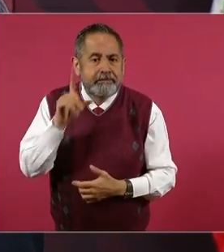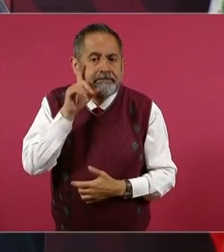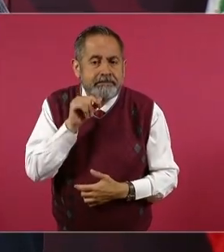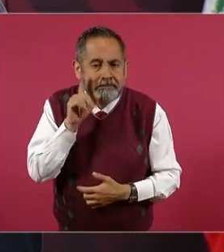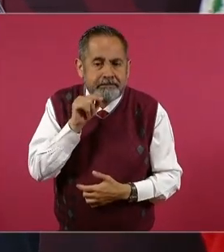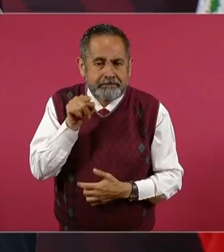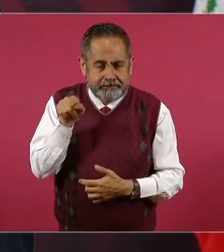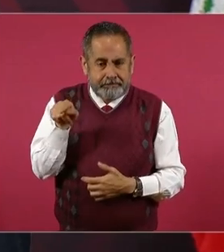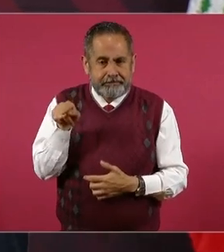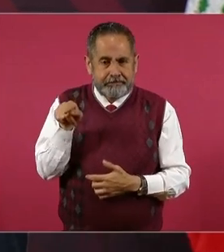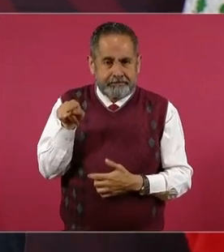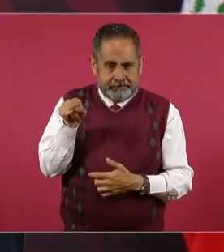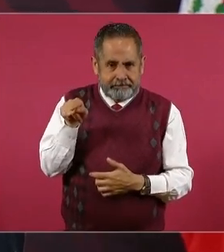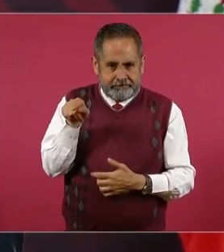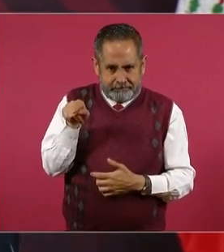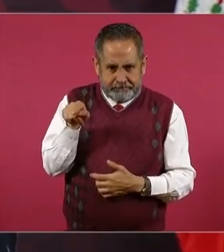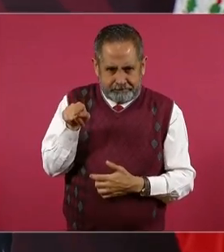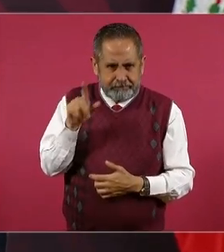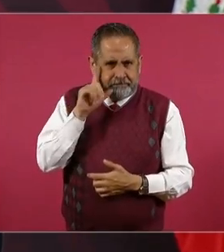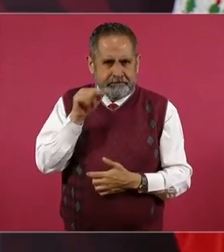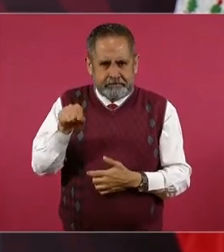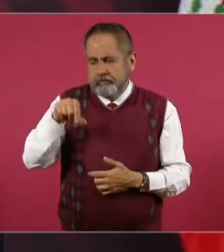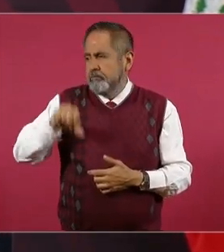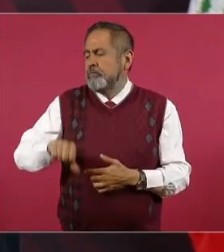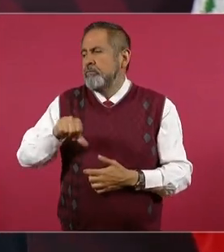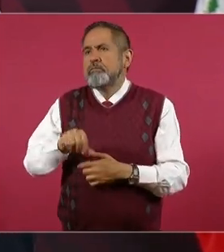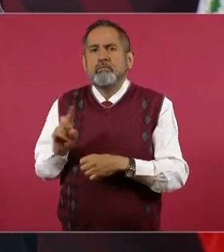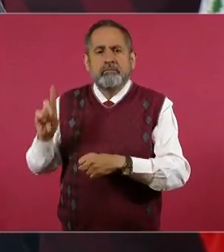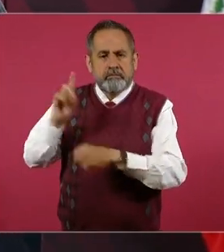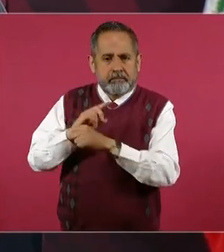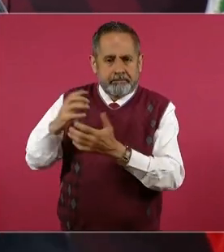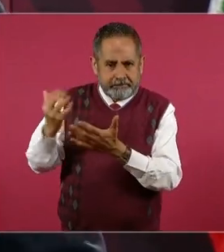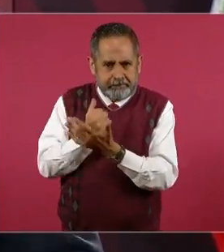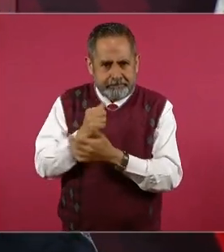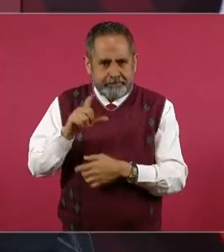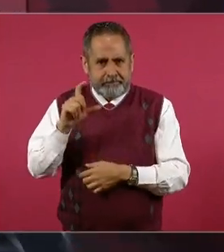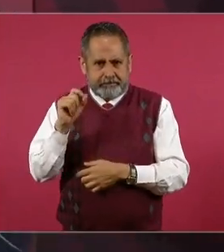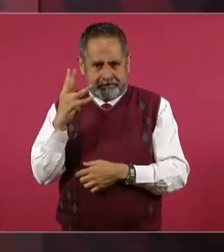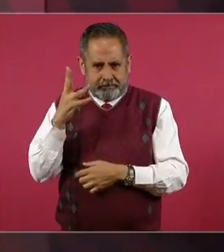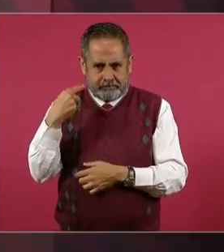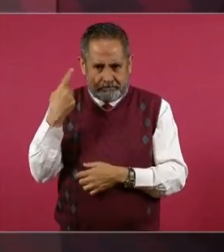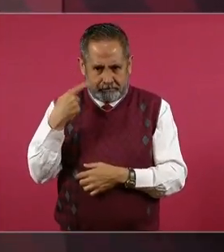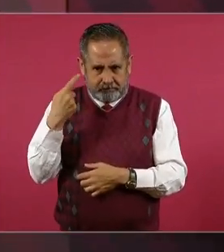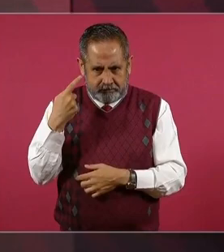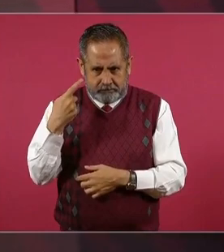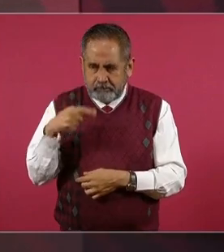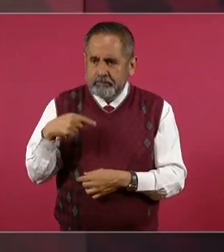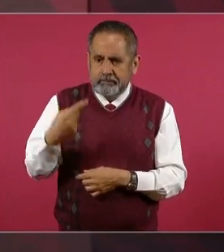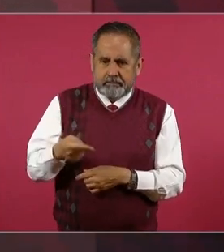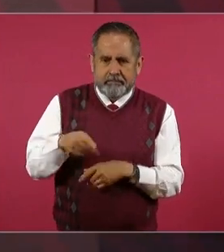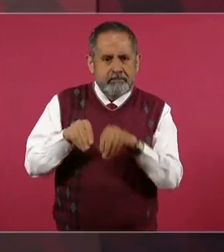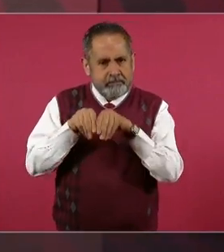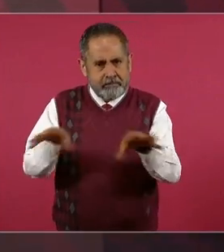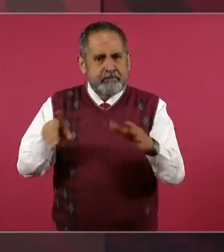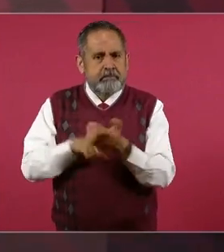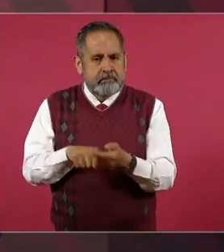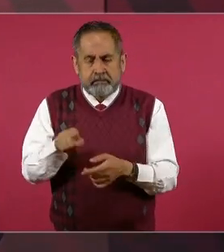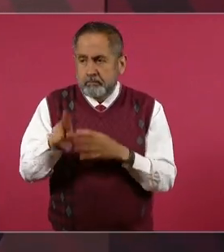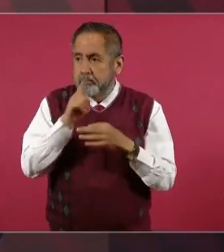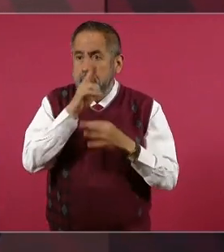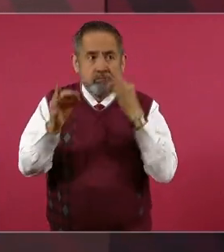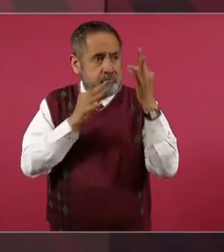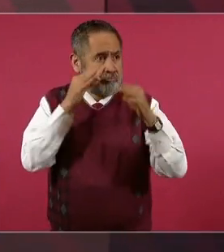mañana, o sea, transcurren 24 horas y es